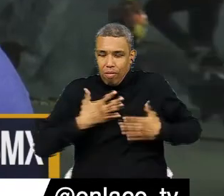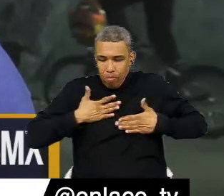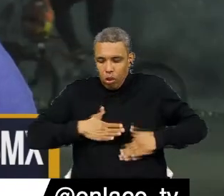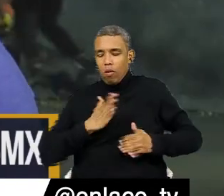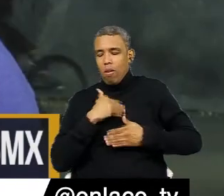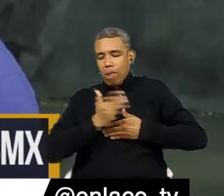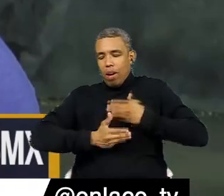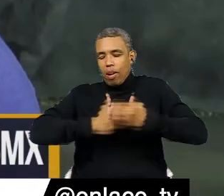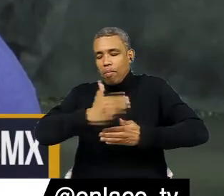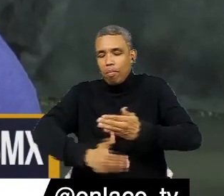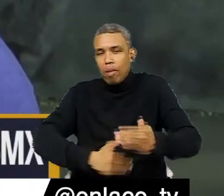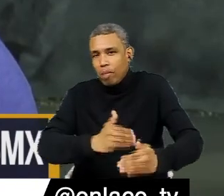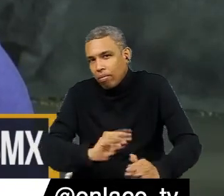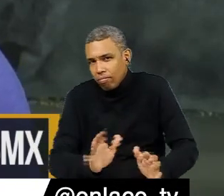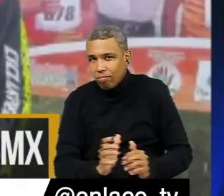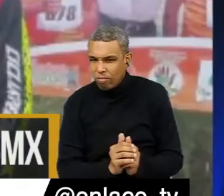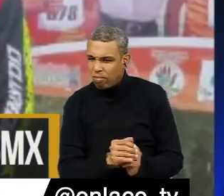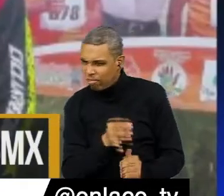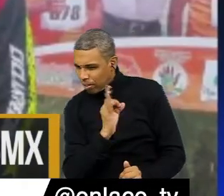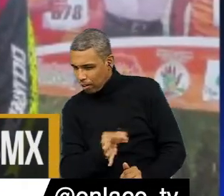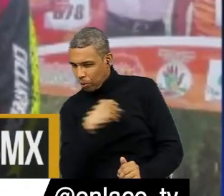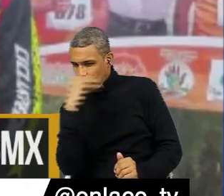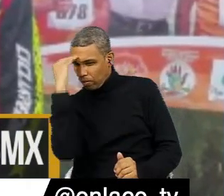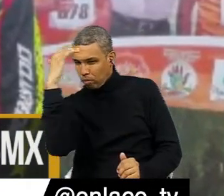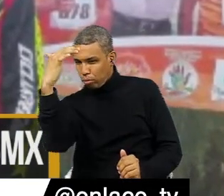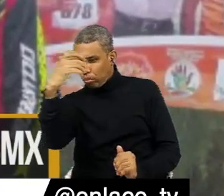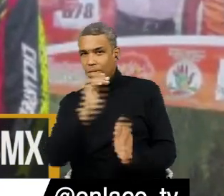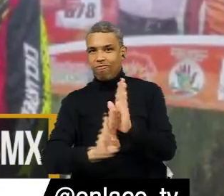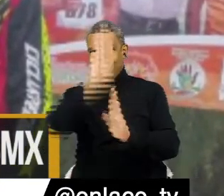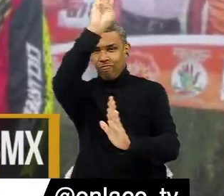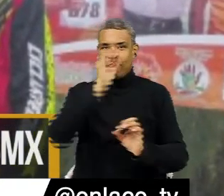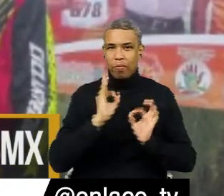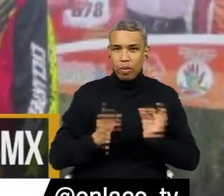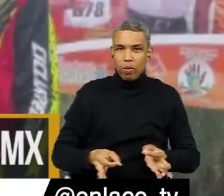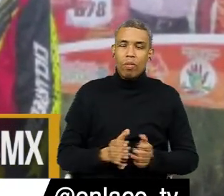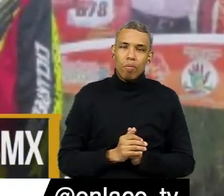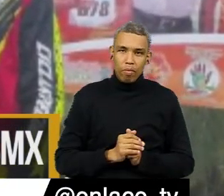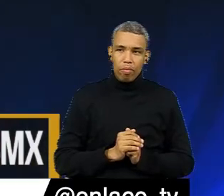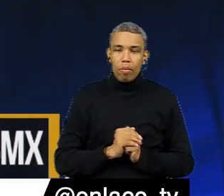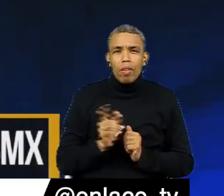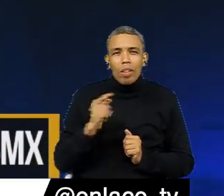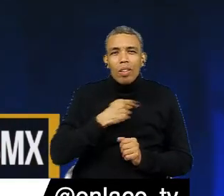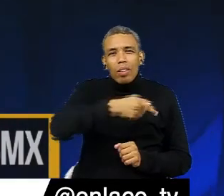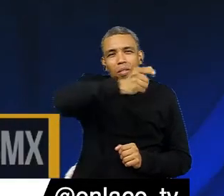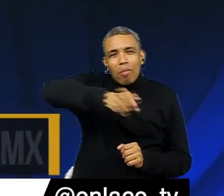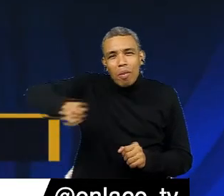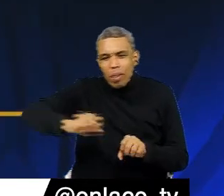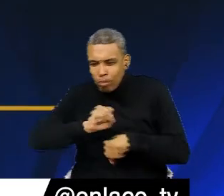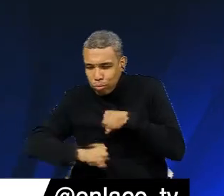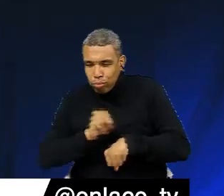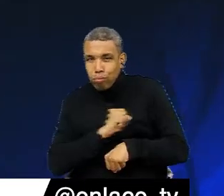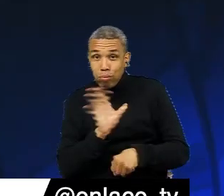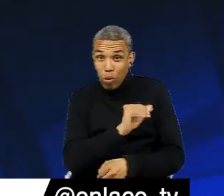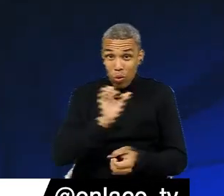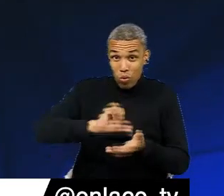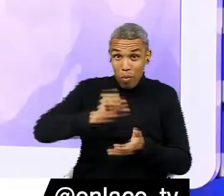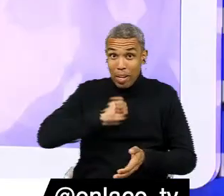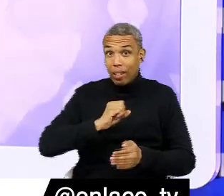esto dicta de que esto va para largo. De esta manera el BMX barranqueño continúa demostrando su alto